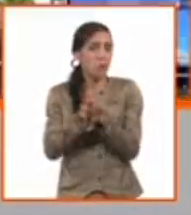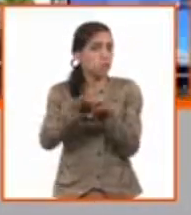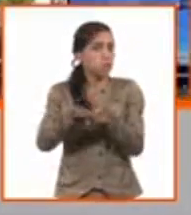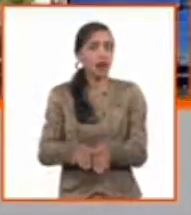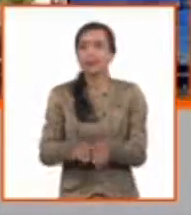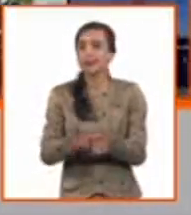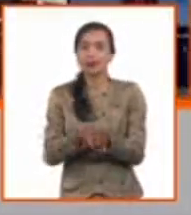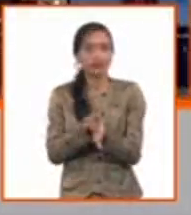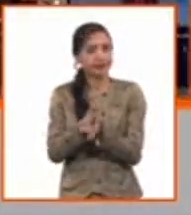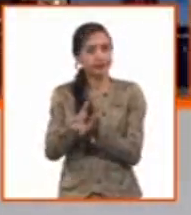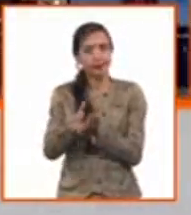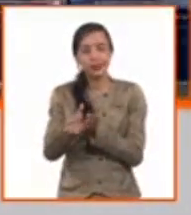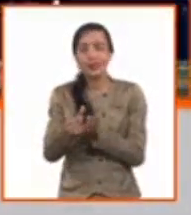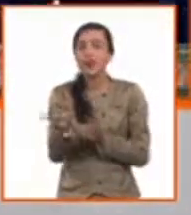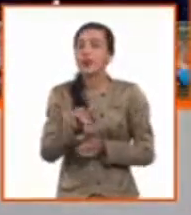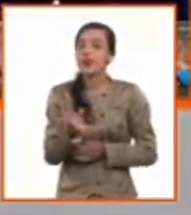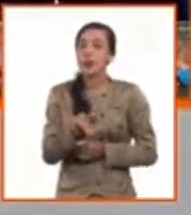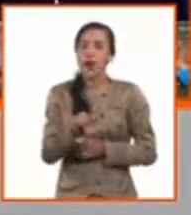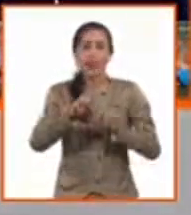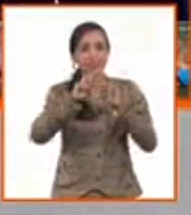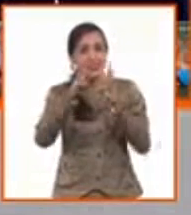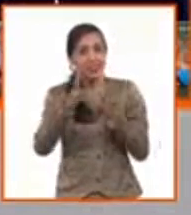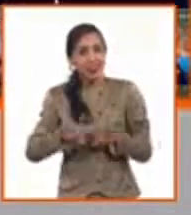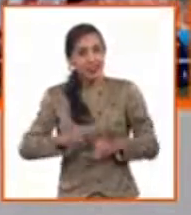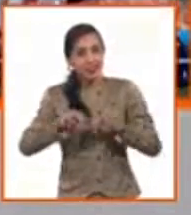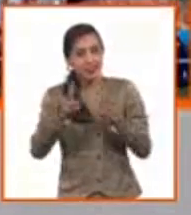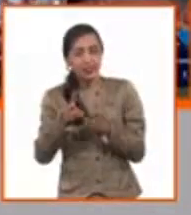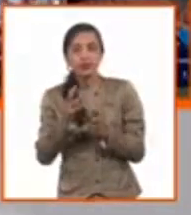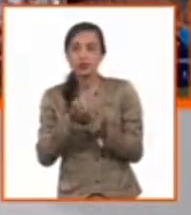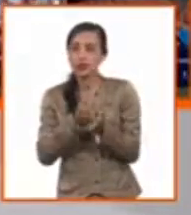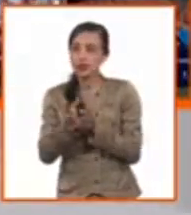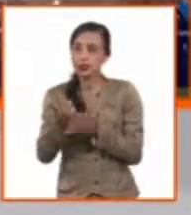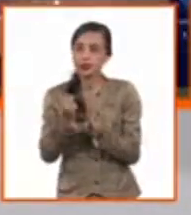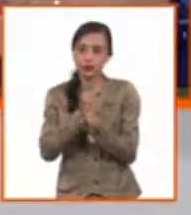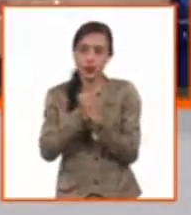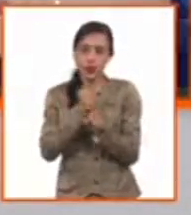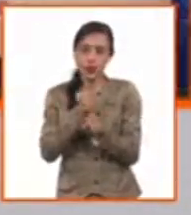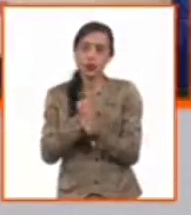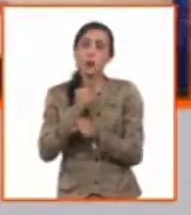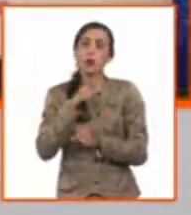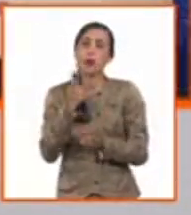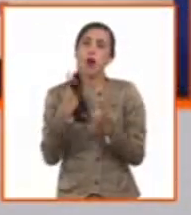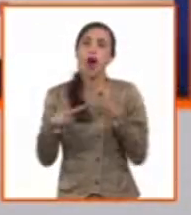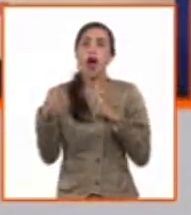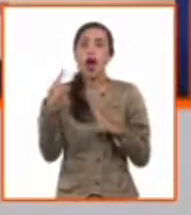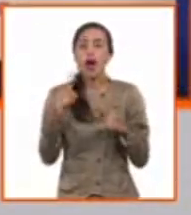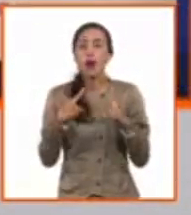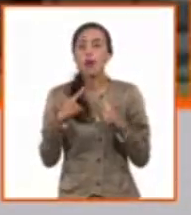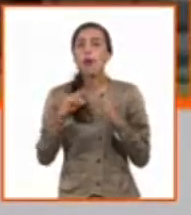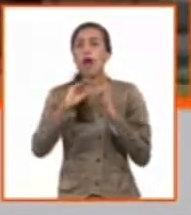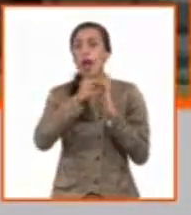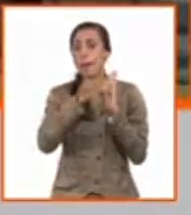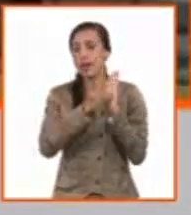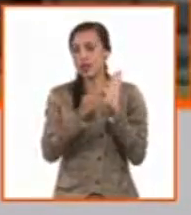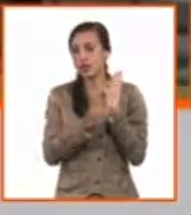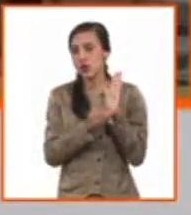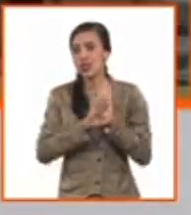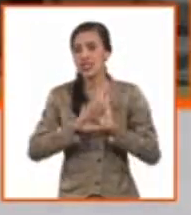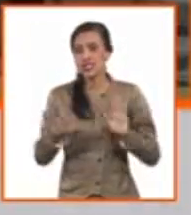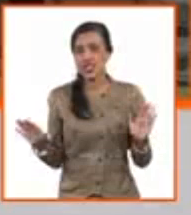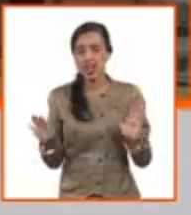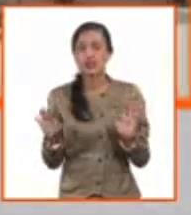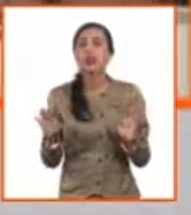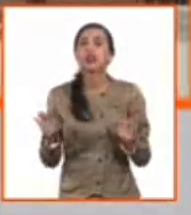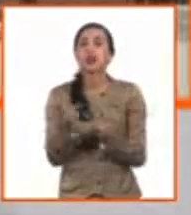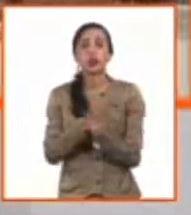y que se hicieron todo el tiempo en línea hay aplicaciones por ejemplo que ya se están empleando las